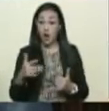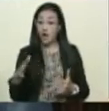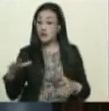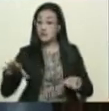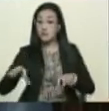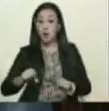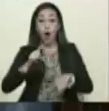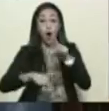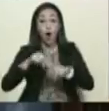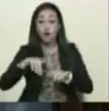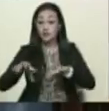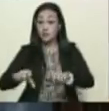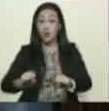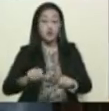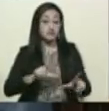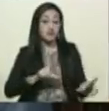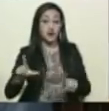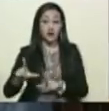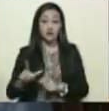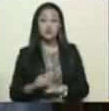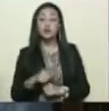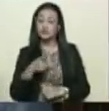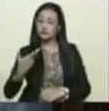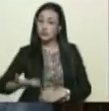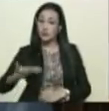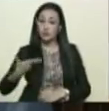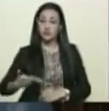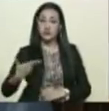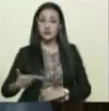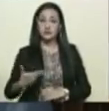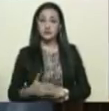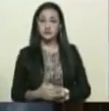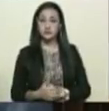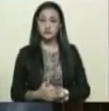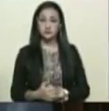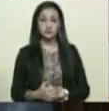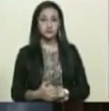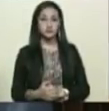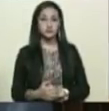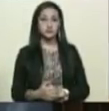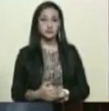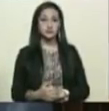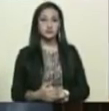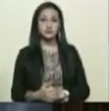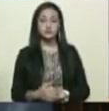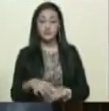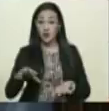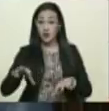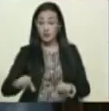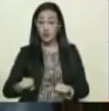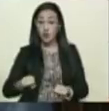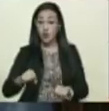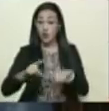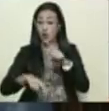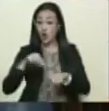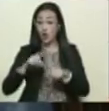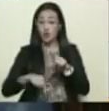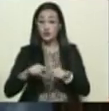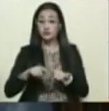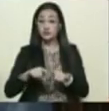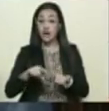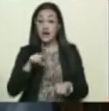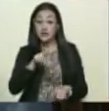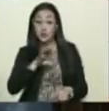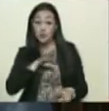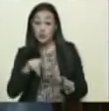es un paso muy grande muy importante porque se supone que es en captación de bienes productos del delito